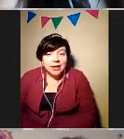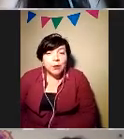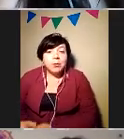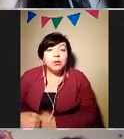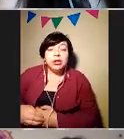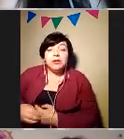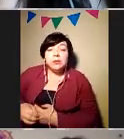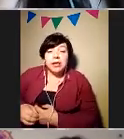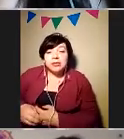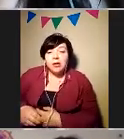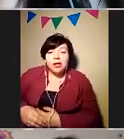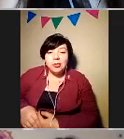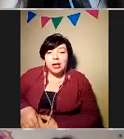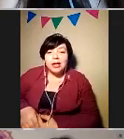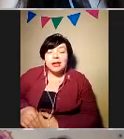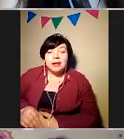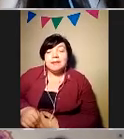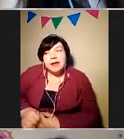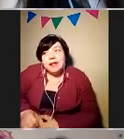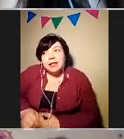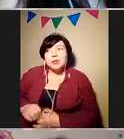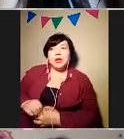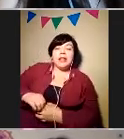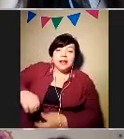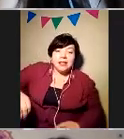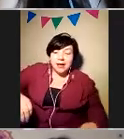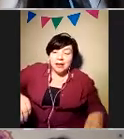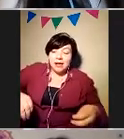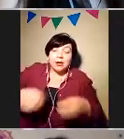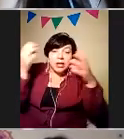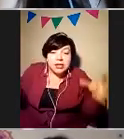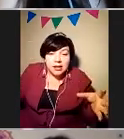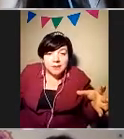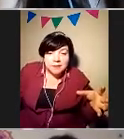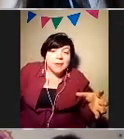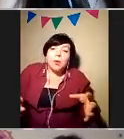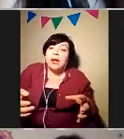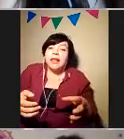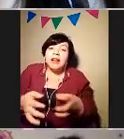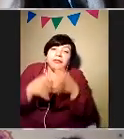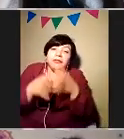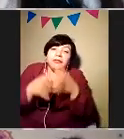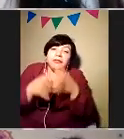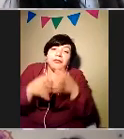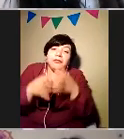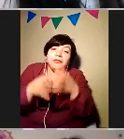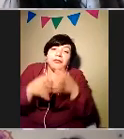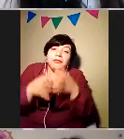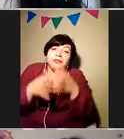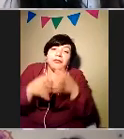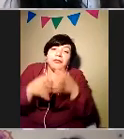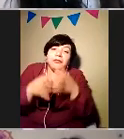No es, el minuto estuvo muy asociado a esto porque, evidente, surgió la idea de reutilizar, que es una de las